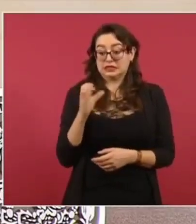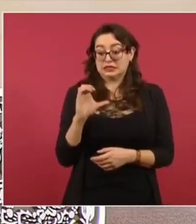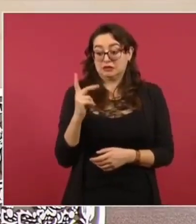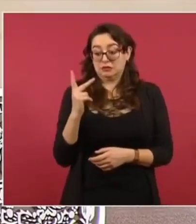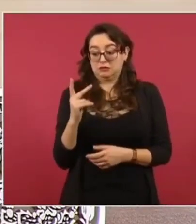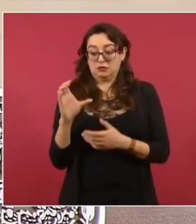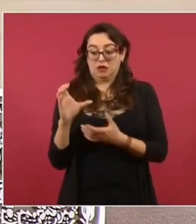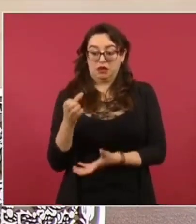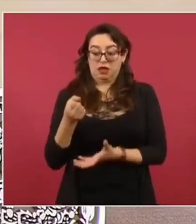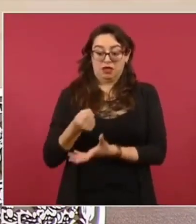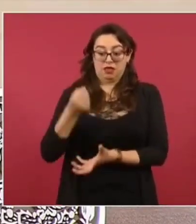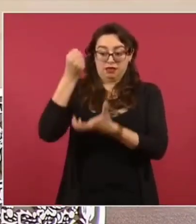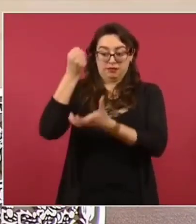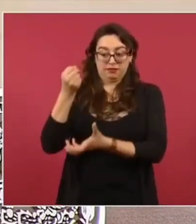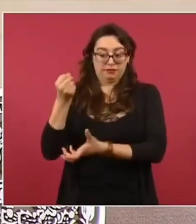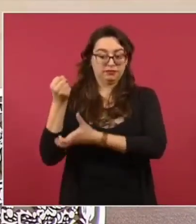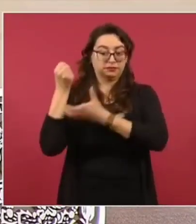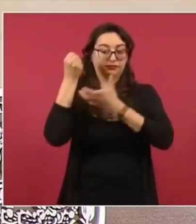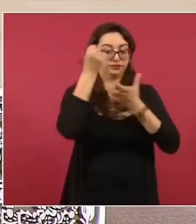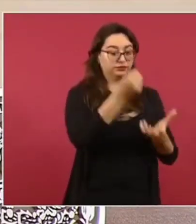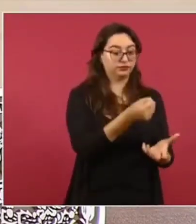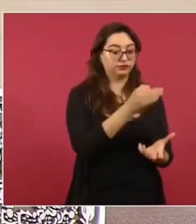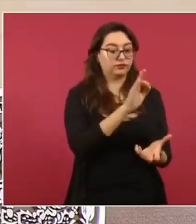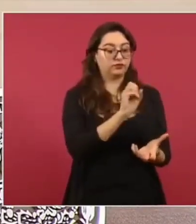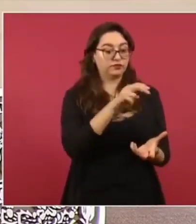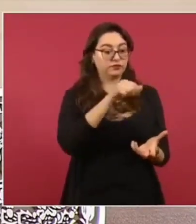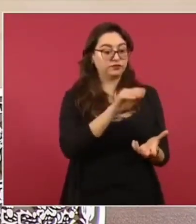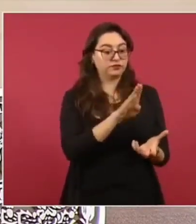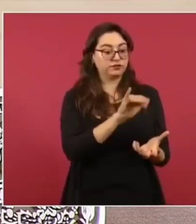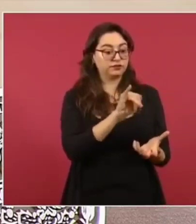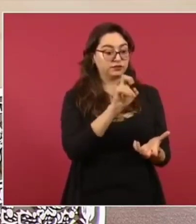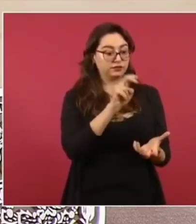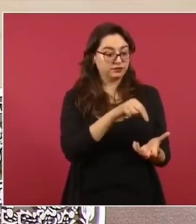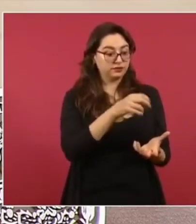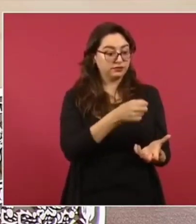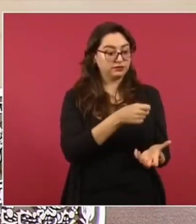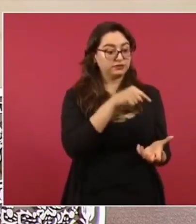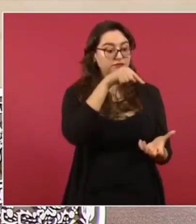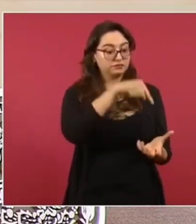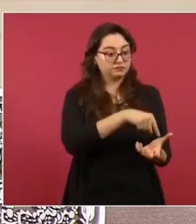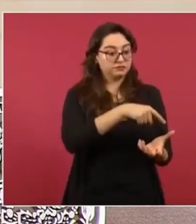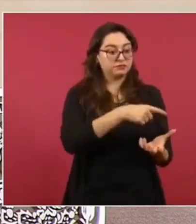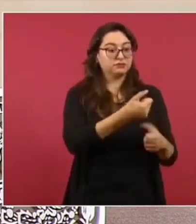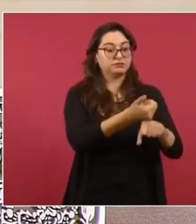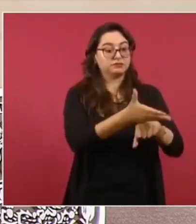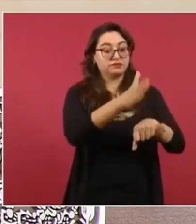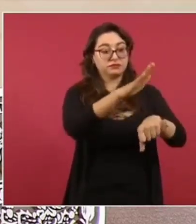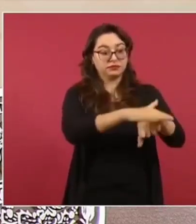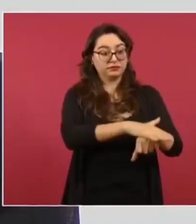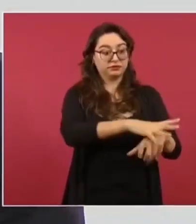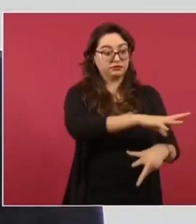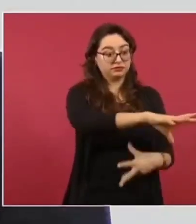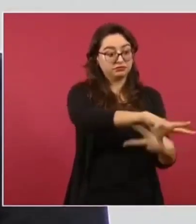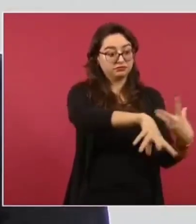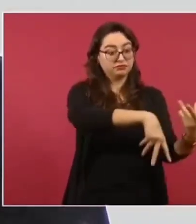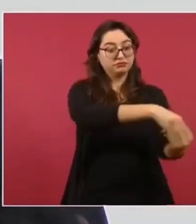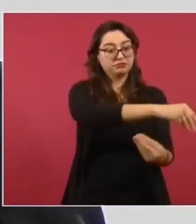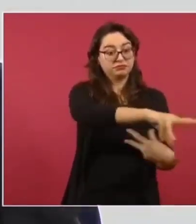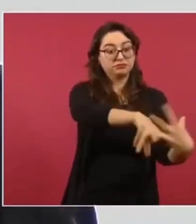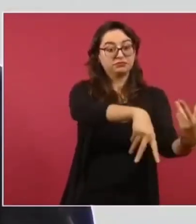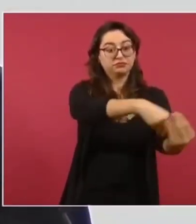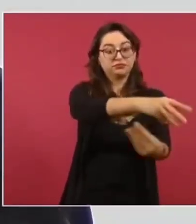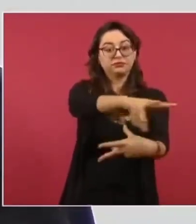La Comisión Federal de Electricidad genera utilidades operacionales, pero al mismo tiempo